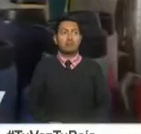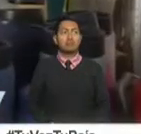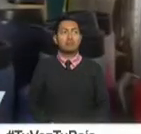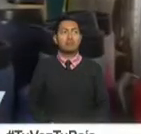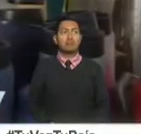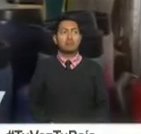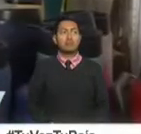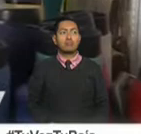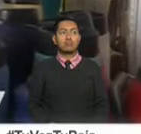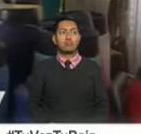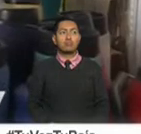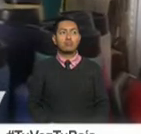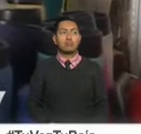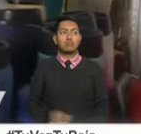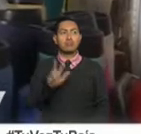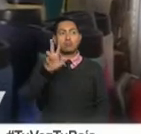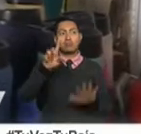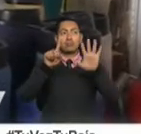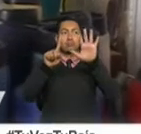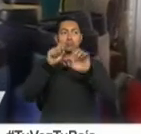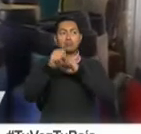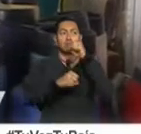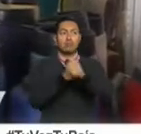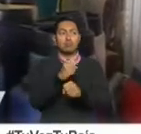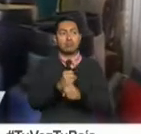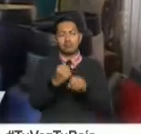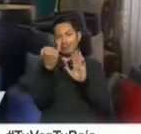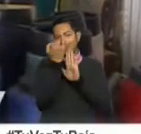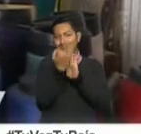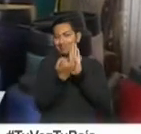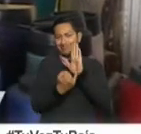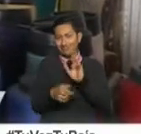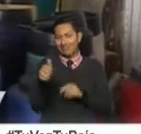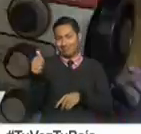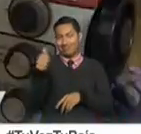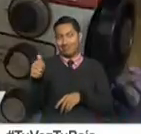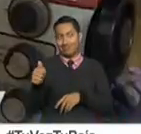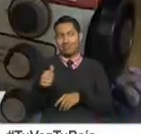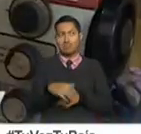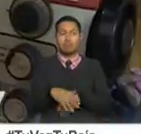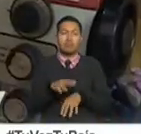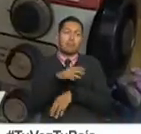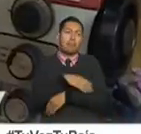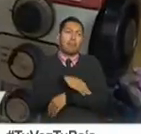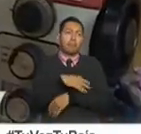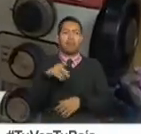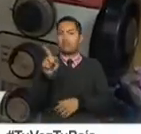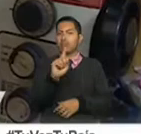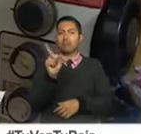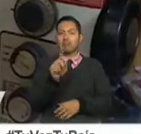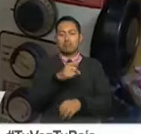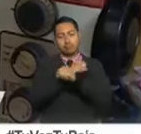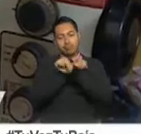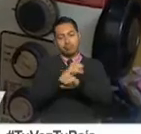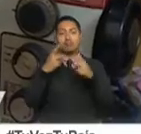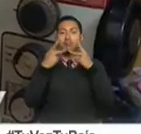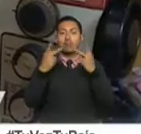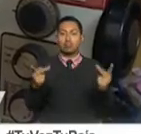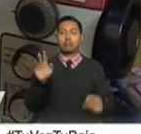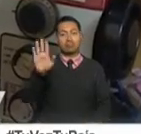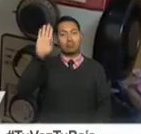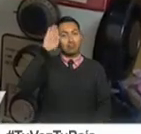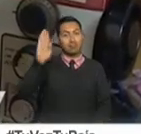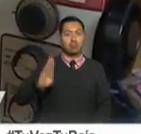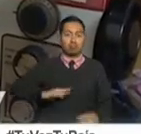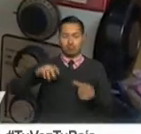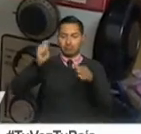La diseñadora de 36 años no se quedó de brazos cruzados. Consiguió que la Defensoría Pública de Río y la Orden de